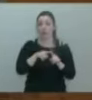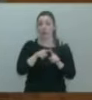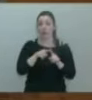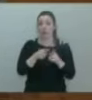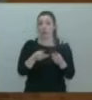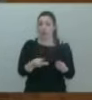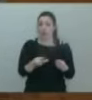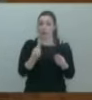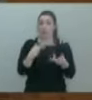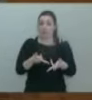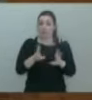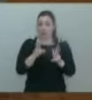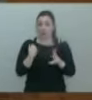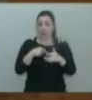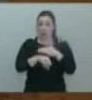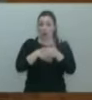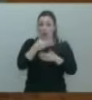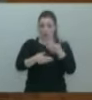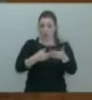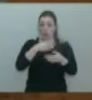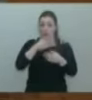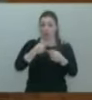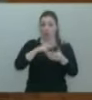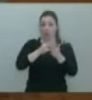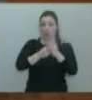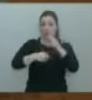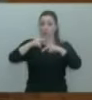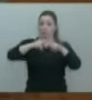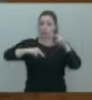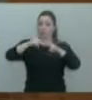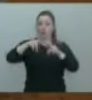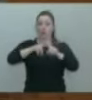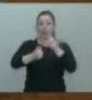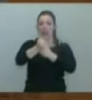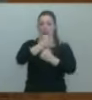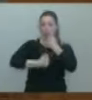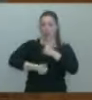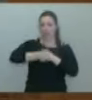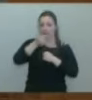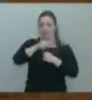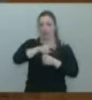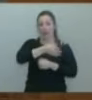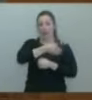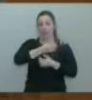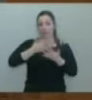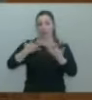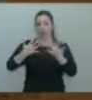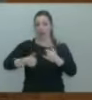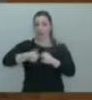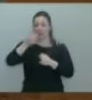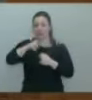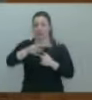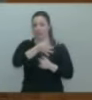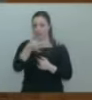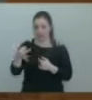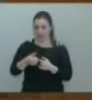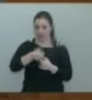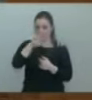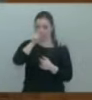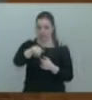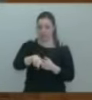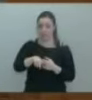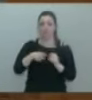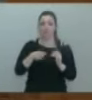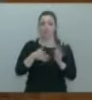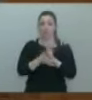misma permitía que la gestión del proyecto de construcción fuese más económica, más ágil y más eficiente. Veamos, por lo tanto, ahora la concreción de